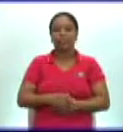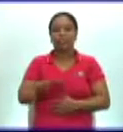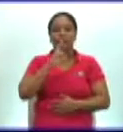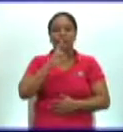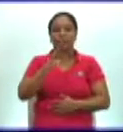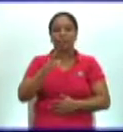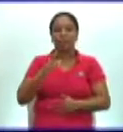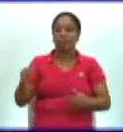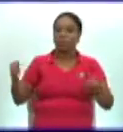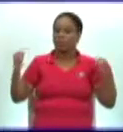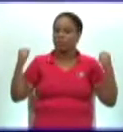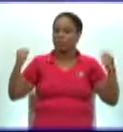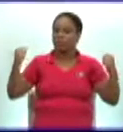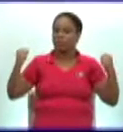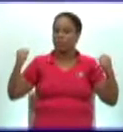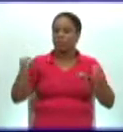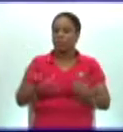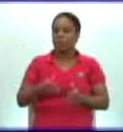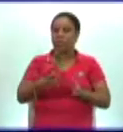resultante de fuerza,